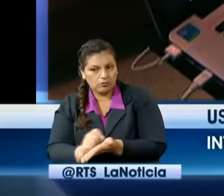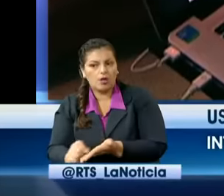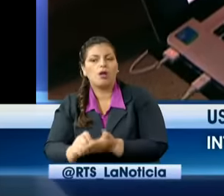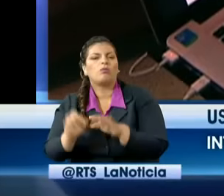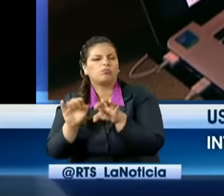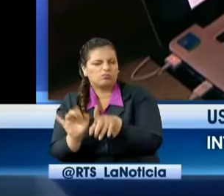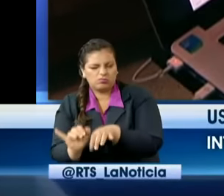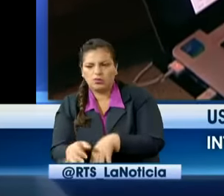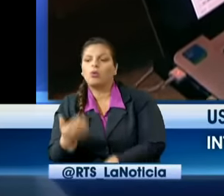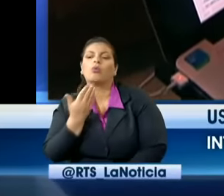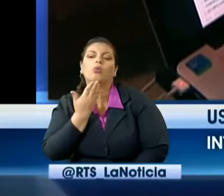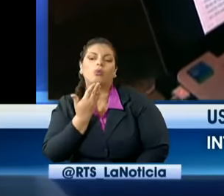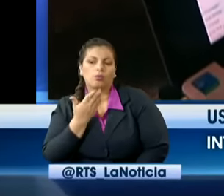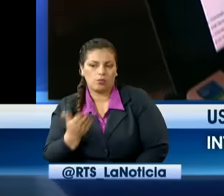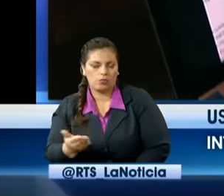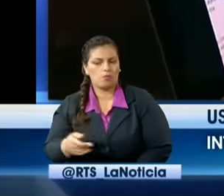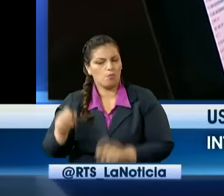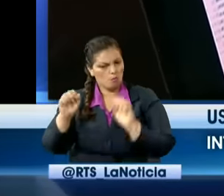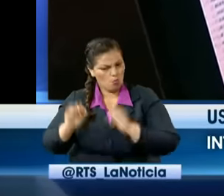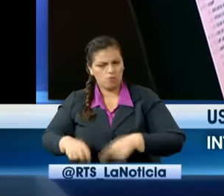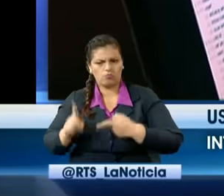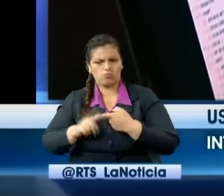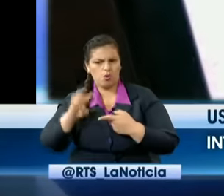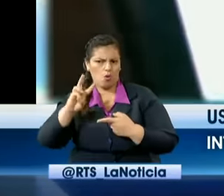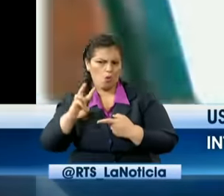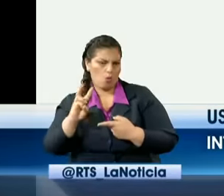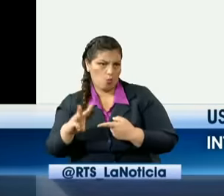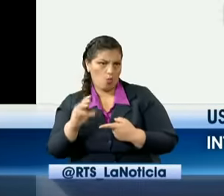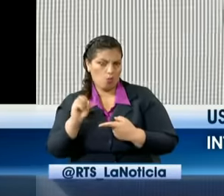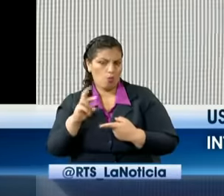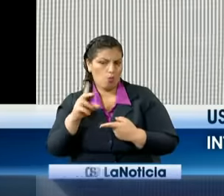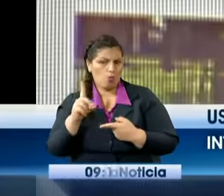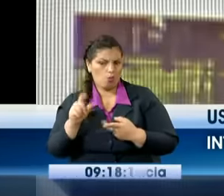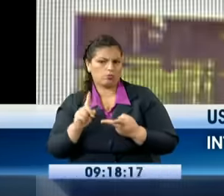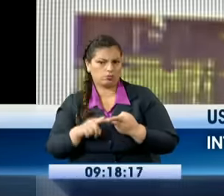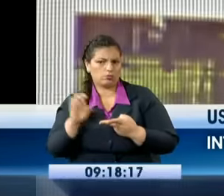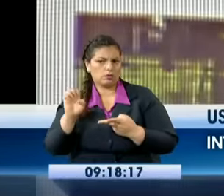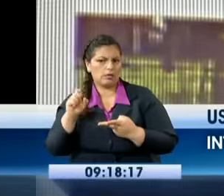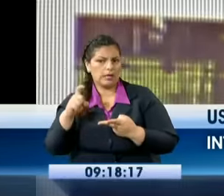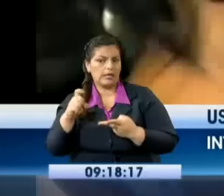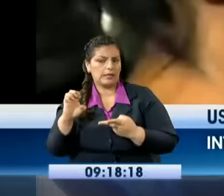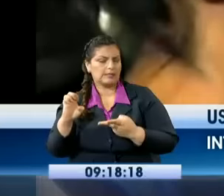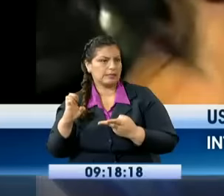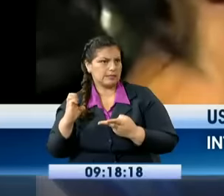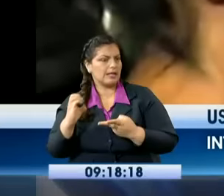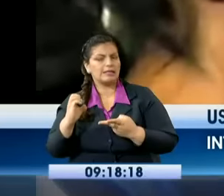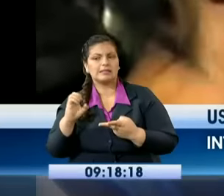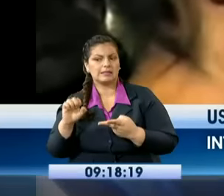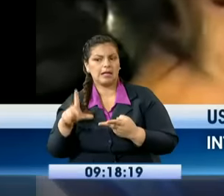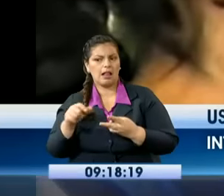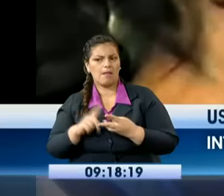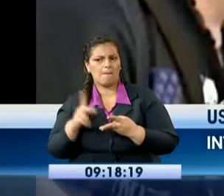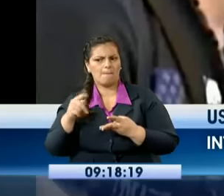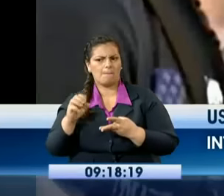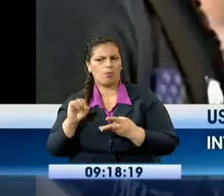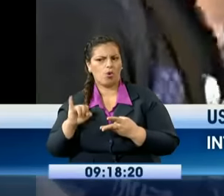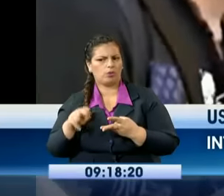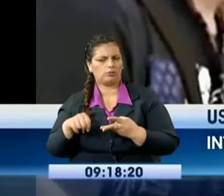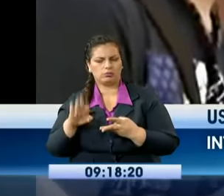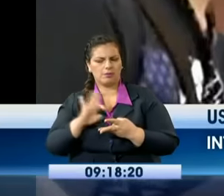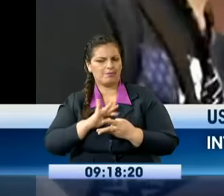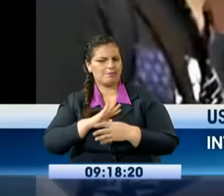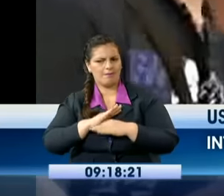Excel, se me ocurre PowerPoint y nada más. Pero más allá de estos controles, está la comunicación y